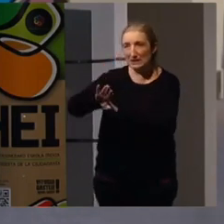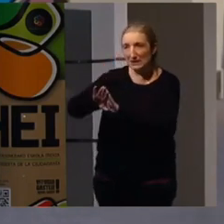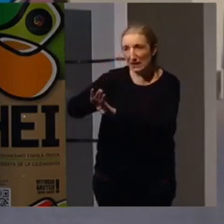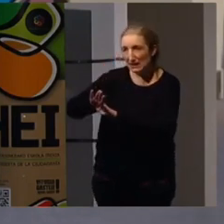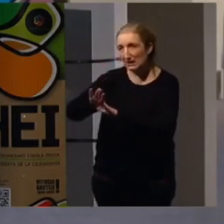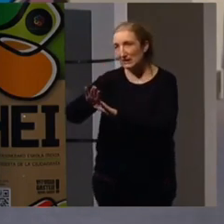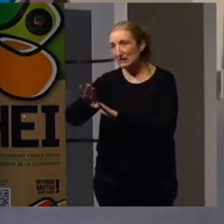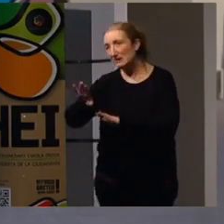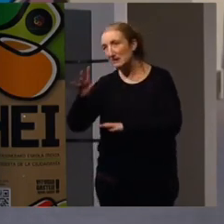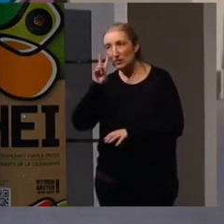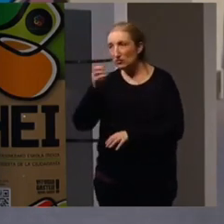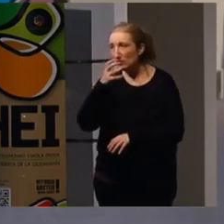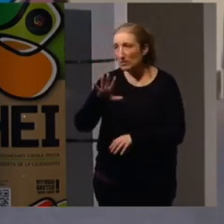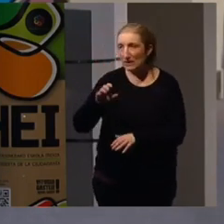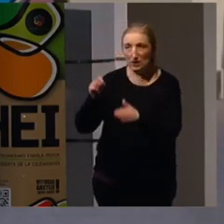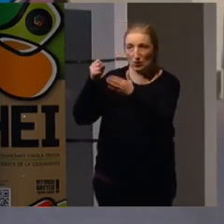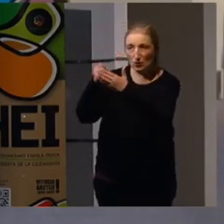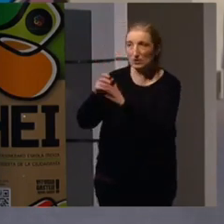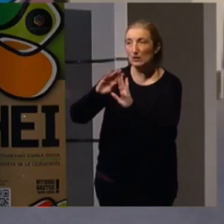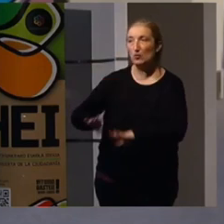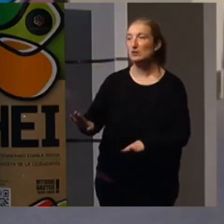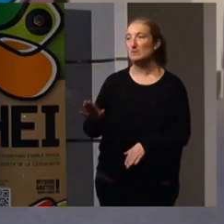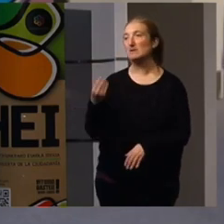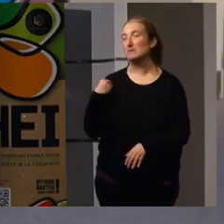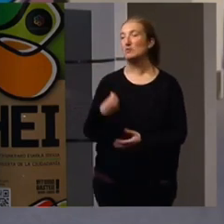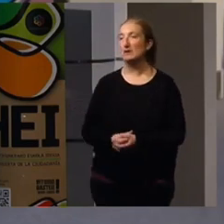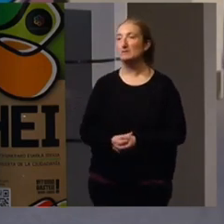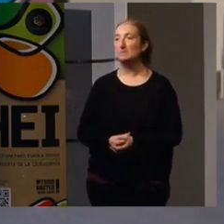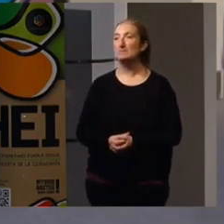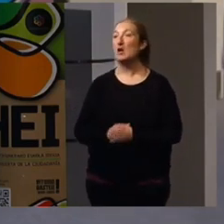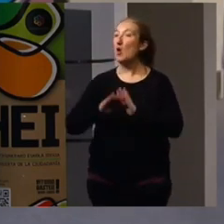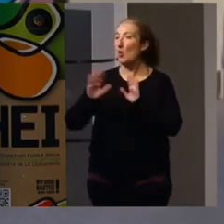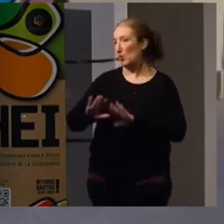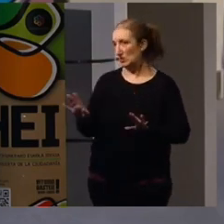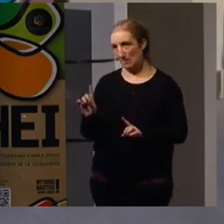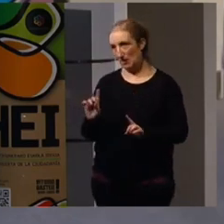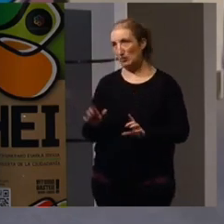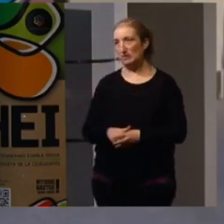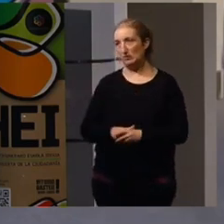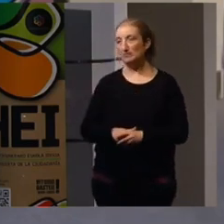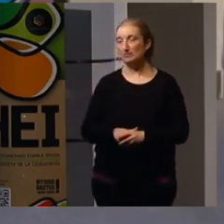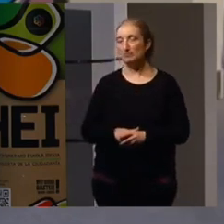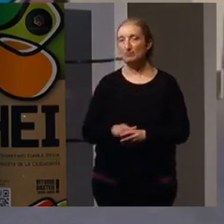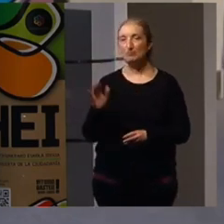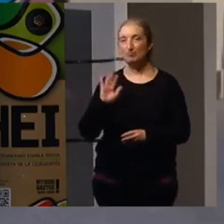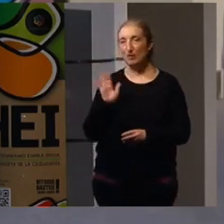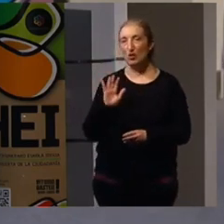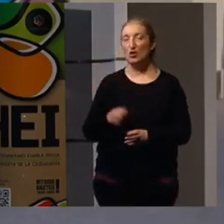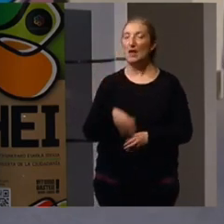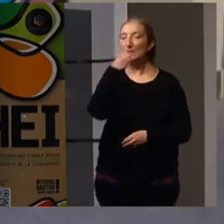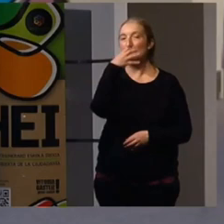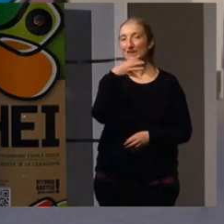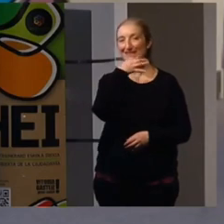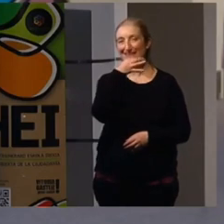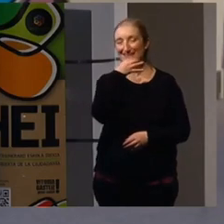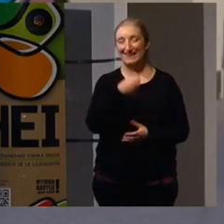Sí. De las últimas ya, ¿eh? Sí, no es la última. A ver. Hola. Hola, buenas tardes. ¿Qué